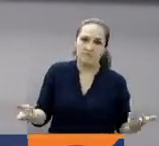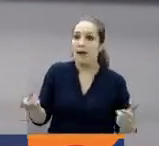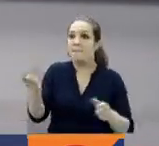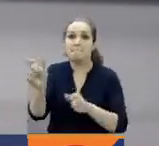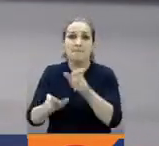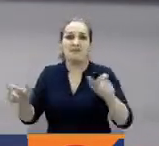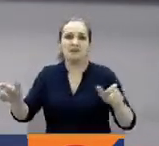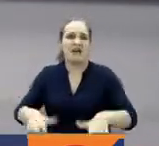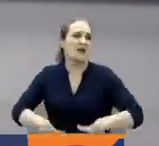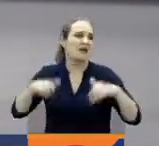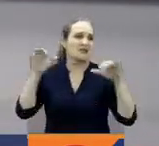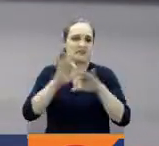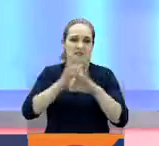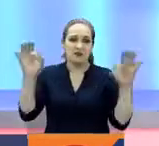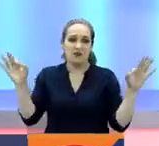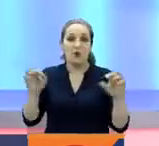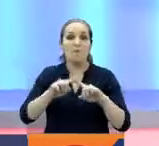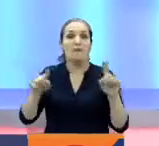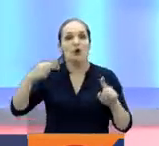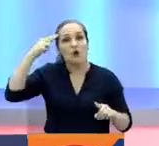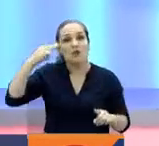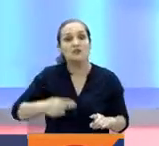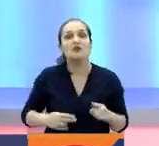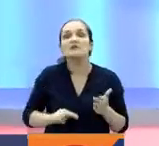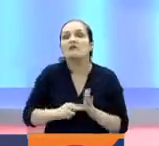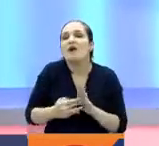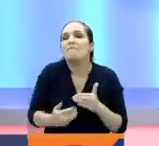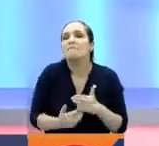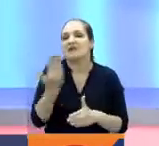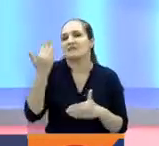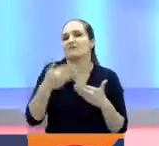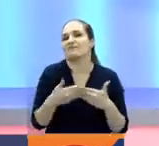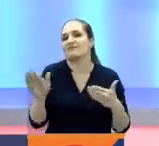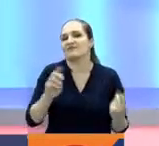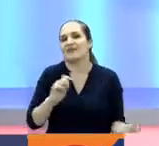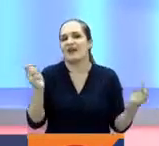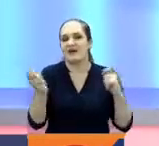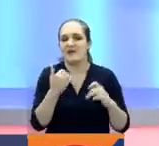personas desistan. Pero ya es histórico, ya se inició, ya es un gran paso que estamos dando.